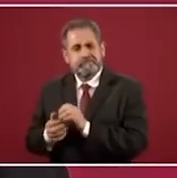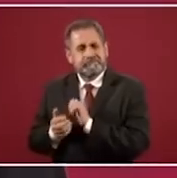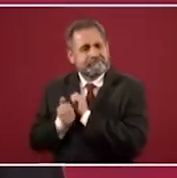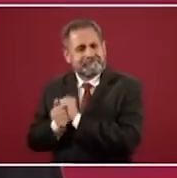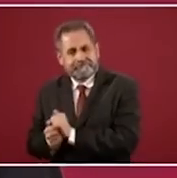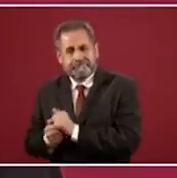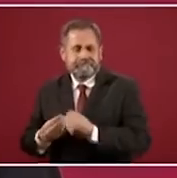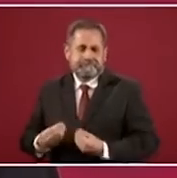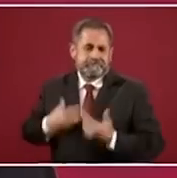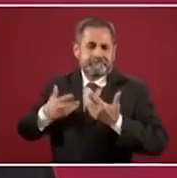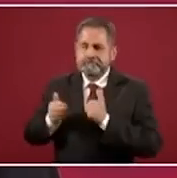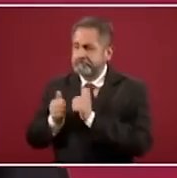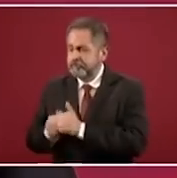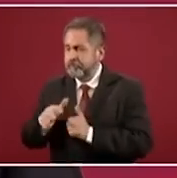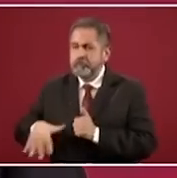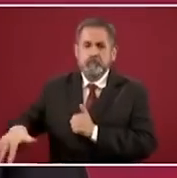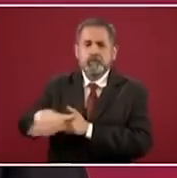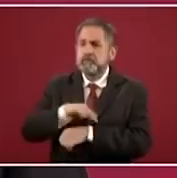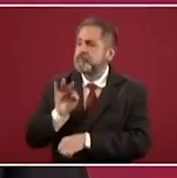que tenga emoción social.